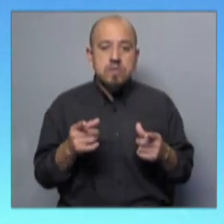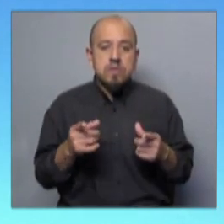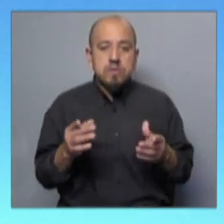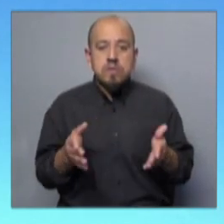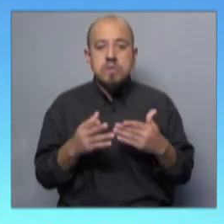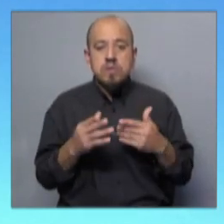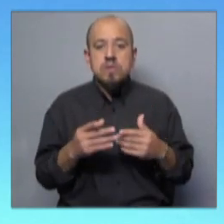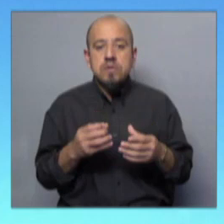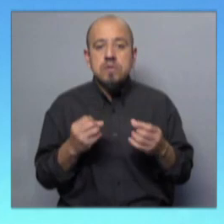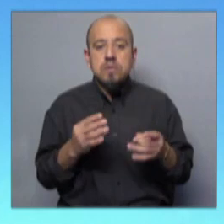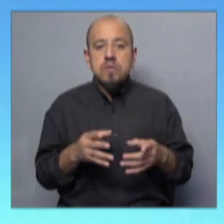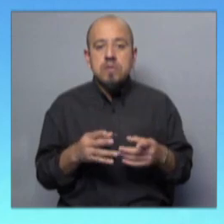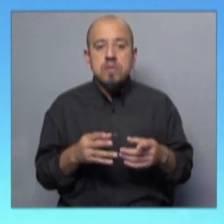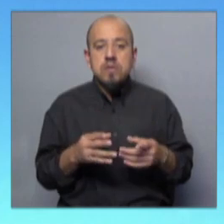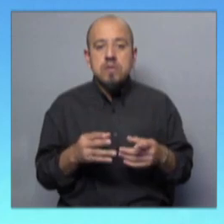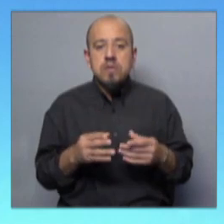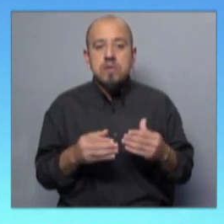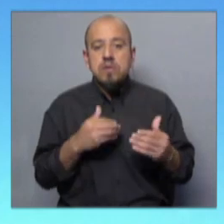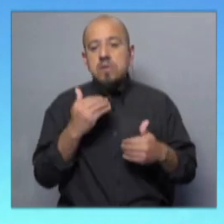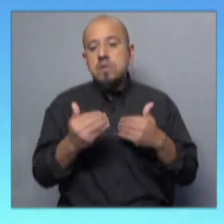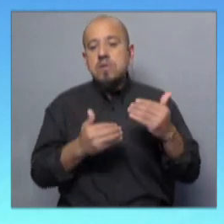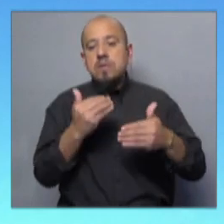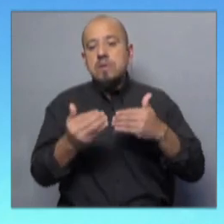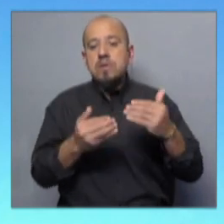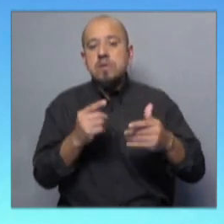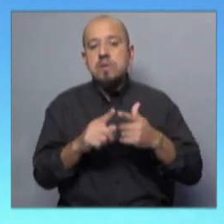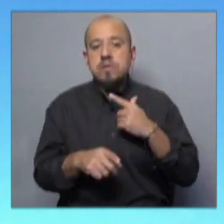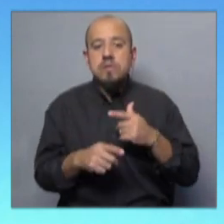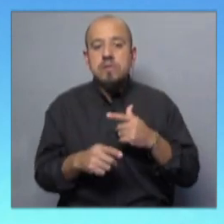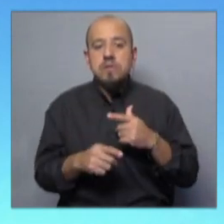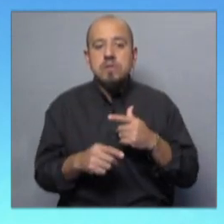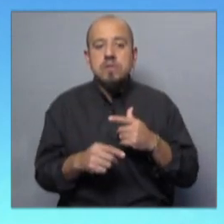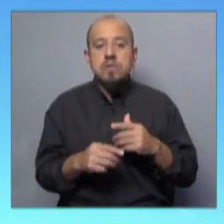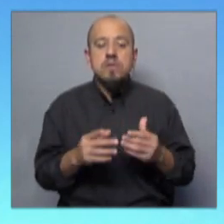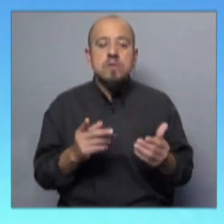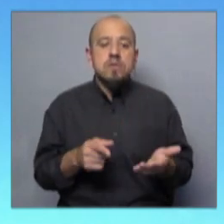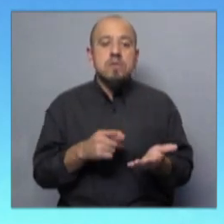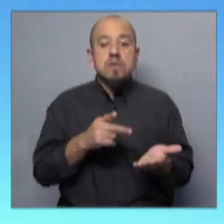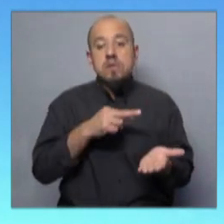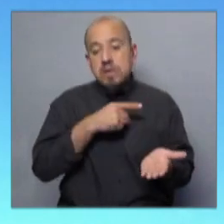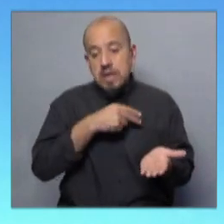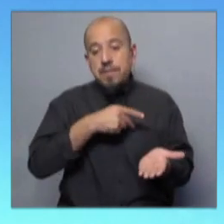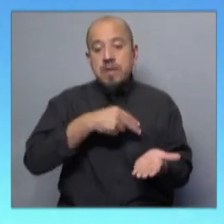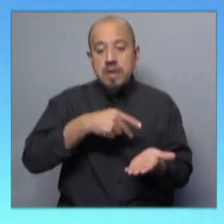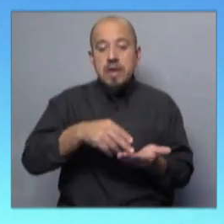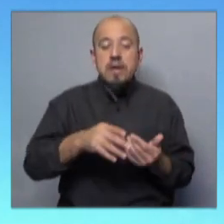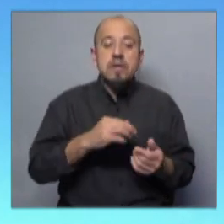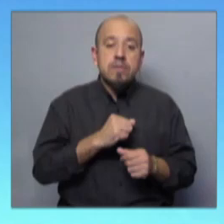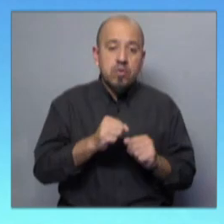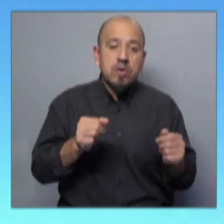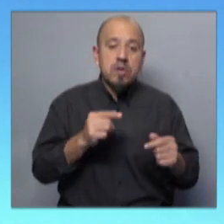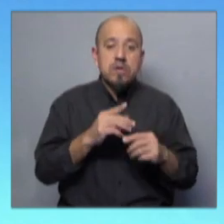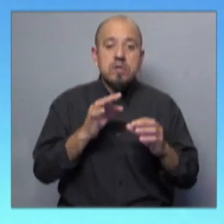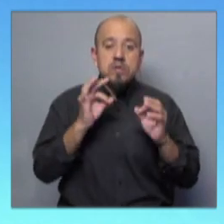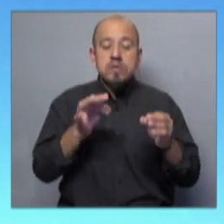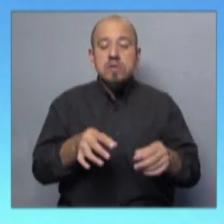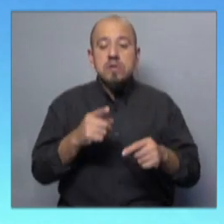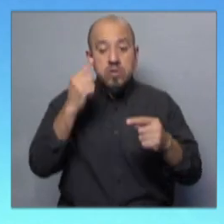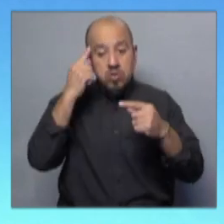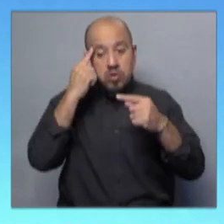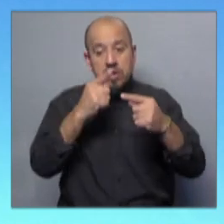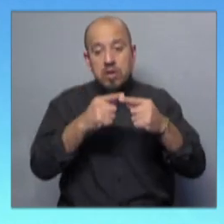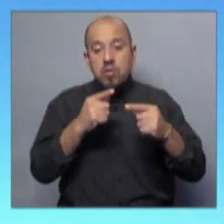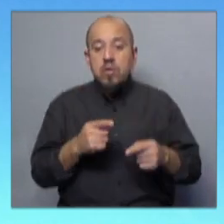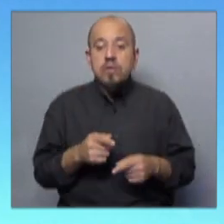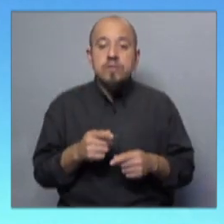porque bueno cambiando se llega el twist el tema es empezar a caminar para el swing y no equivocar la ruta ojalá que así sea